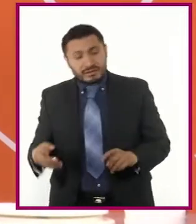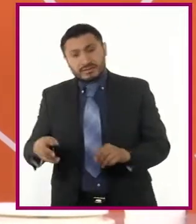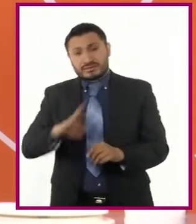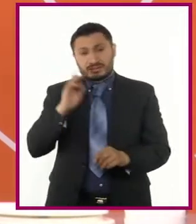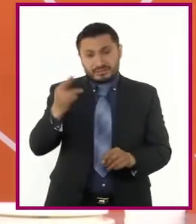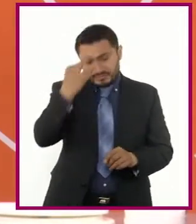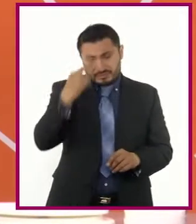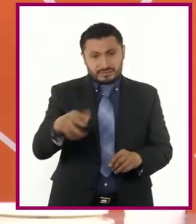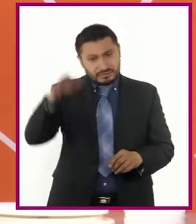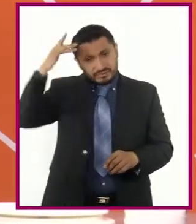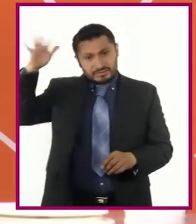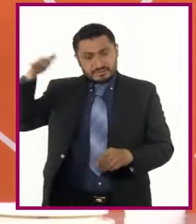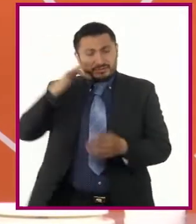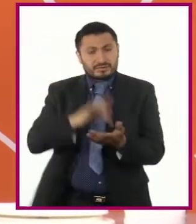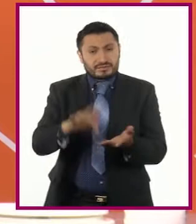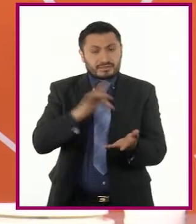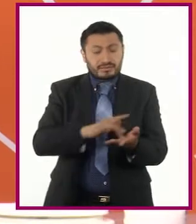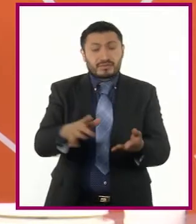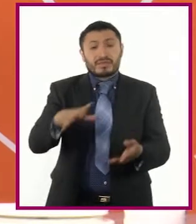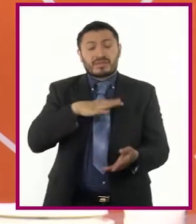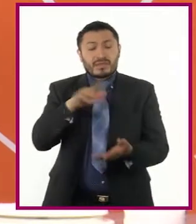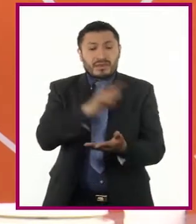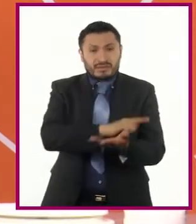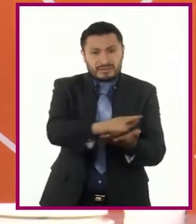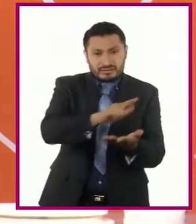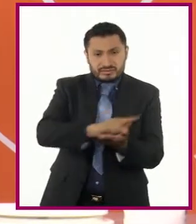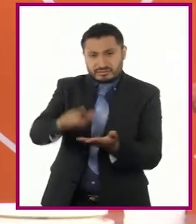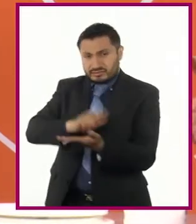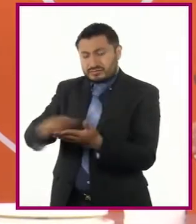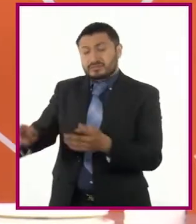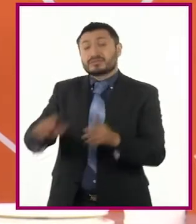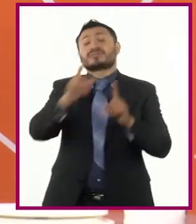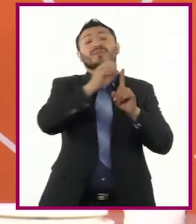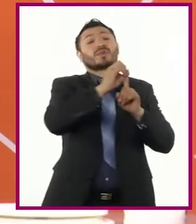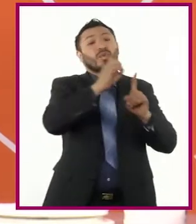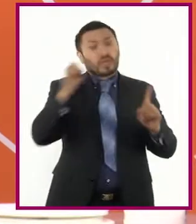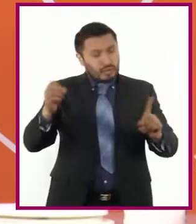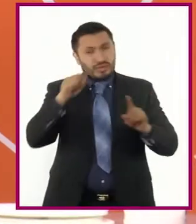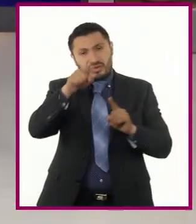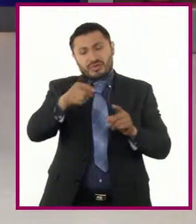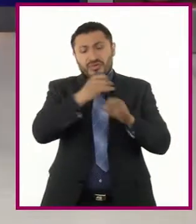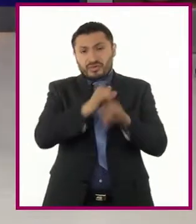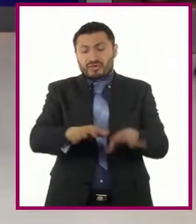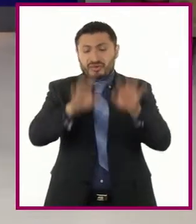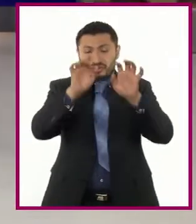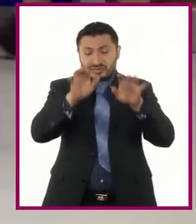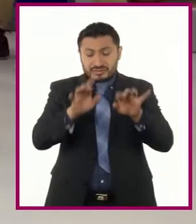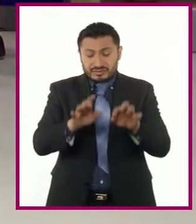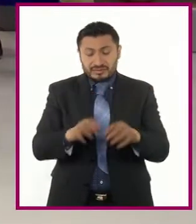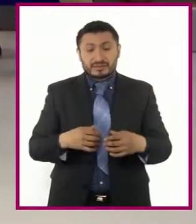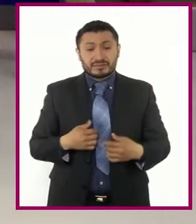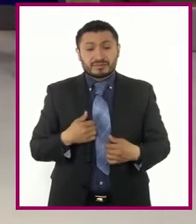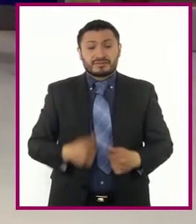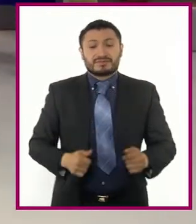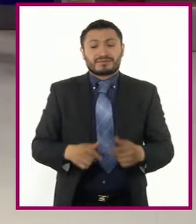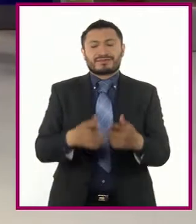con el apoyo de un adulto, tener limpieza, orden y registrar sus datos.